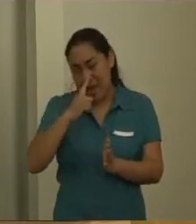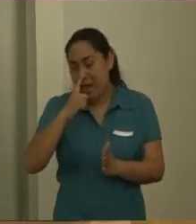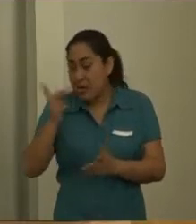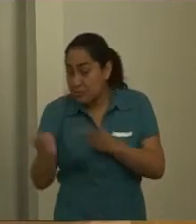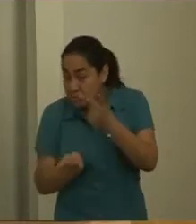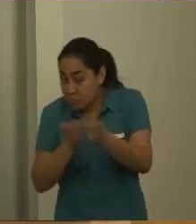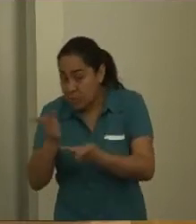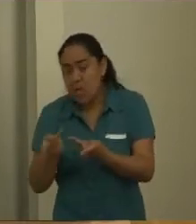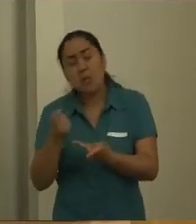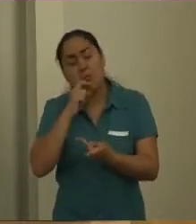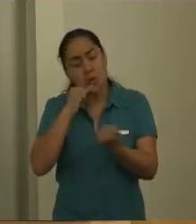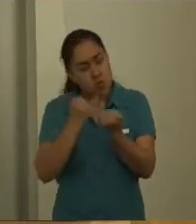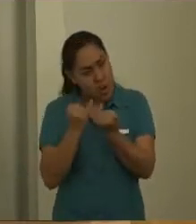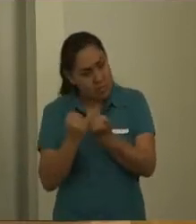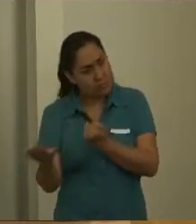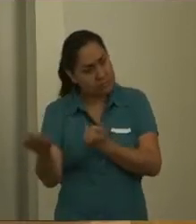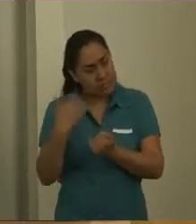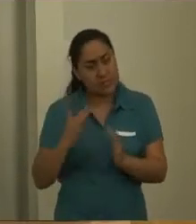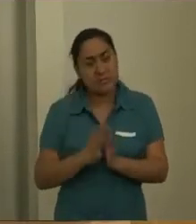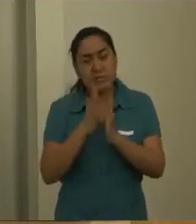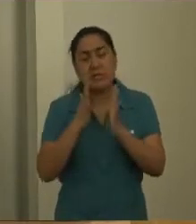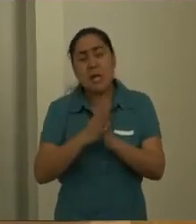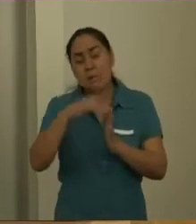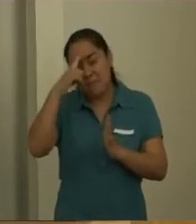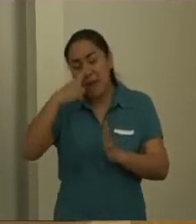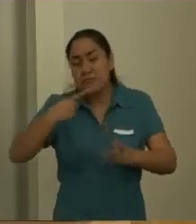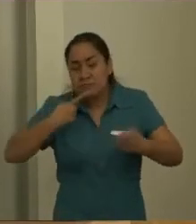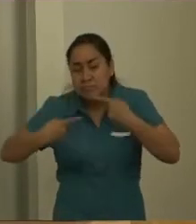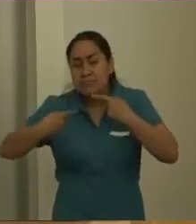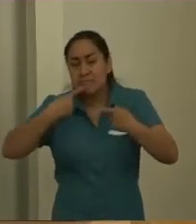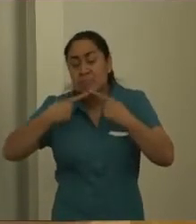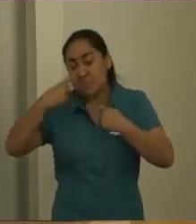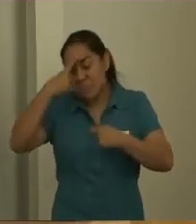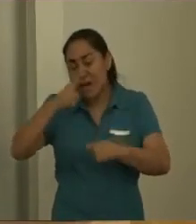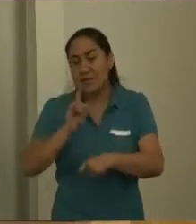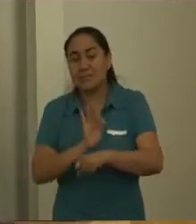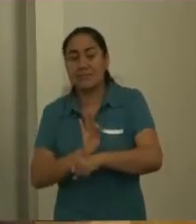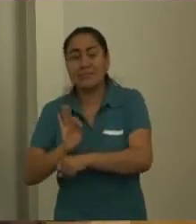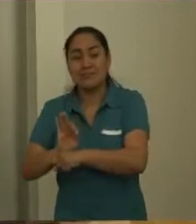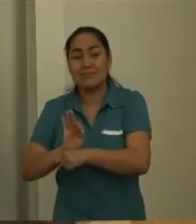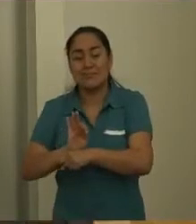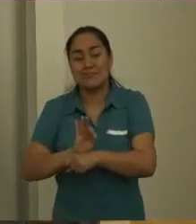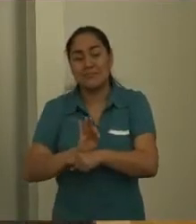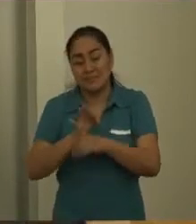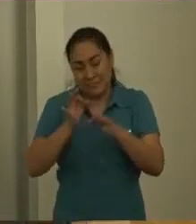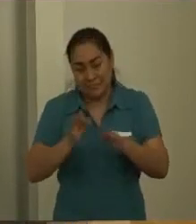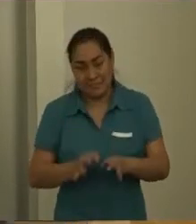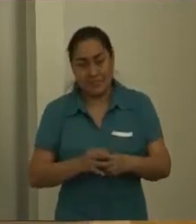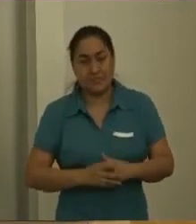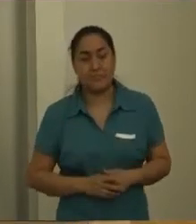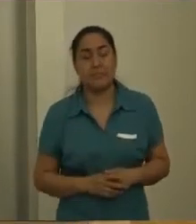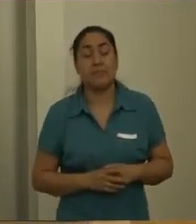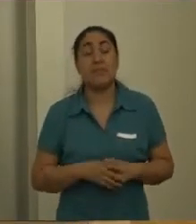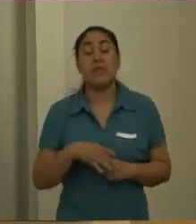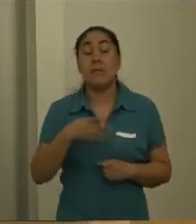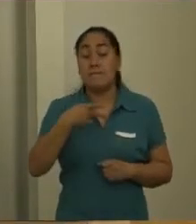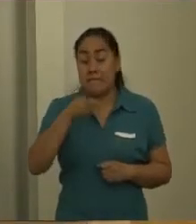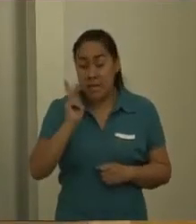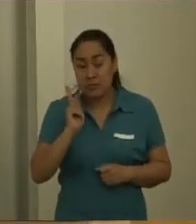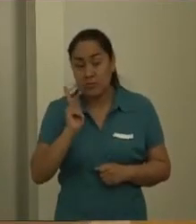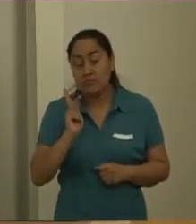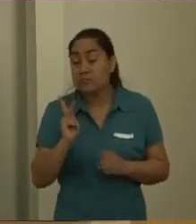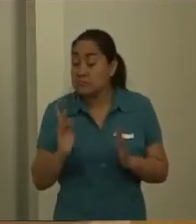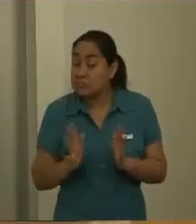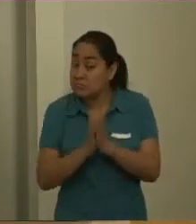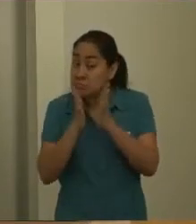consulta sino también en la negociación de beneficios convertidos reales sin mecanismos de participación